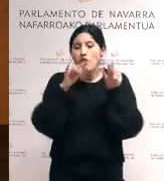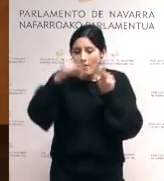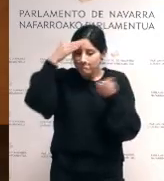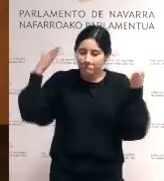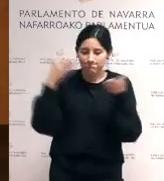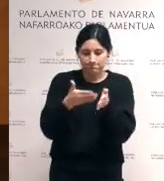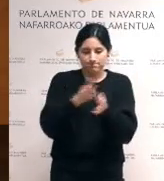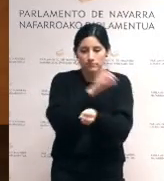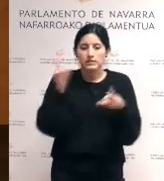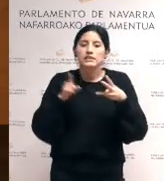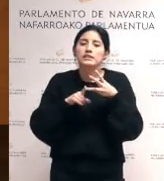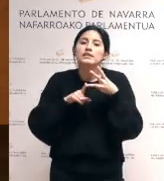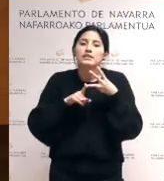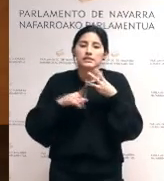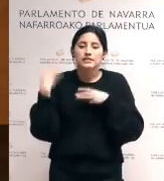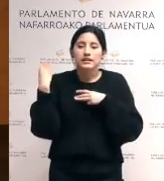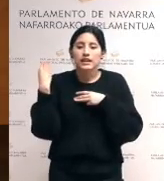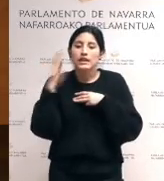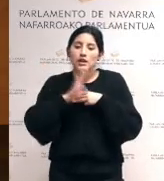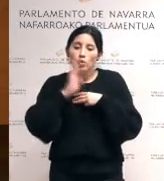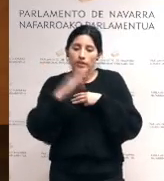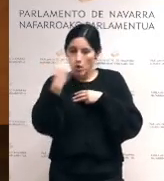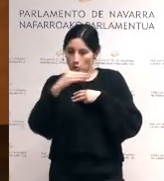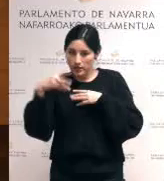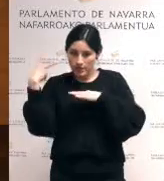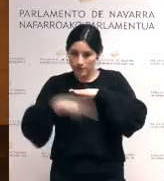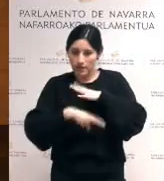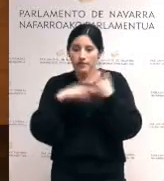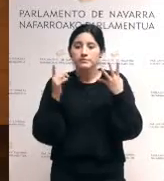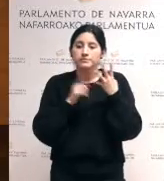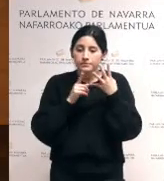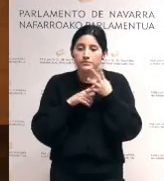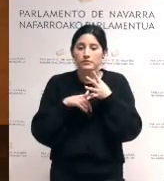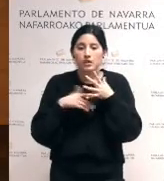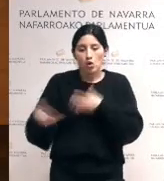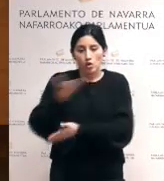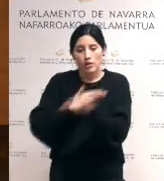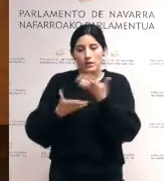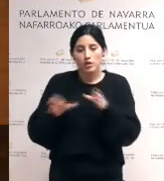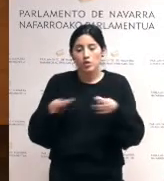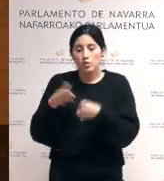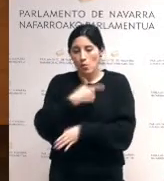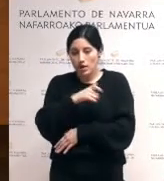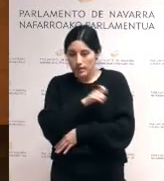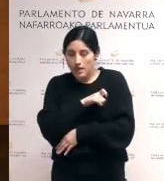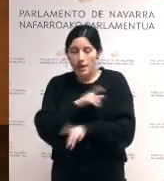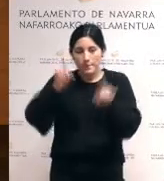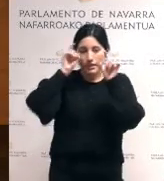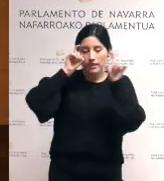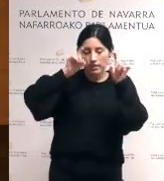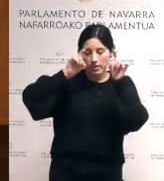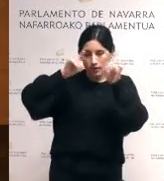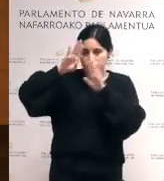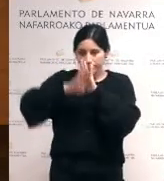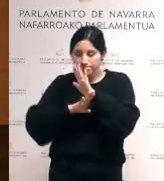la prevención de la delincuencia juvenil, medidas para mejorar la coordinación policial, medidas educativas, etcétera, etcétera. Y, por supuesto, pedíamos